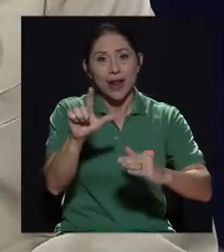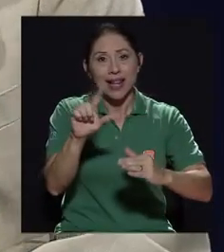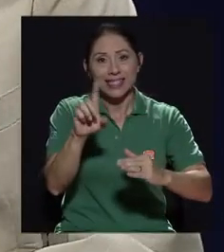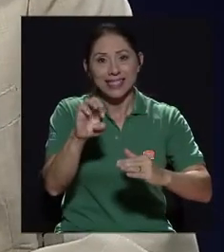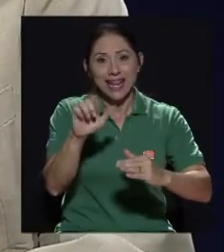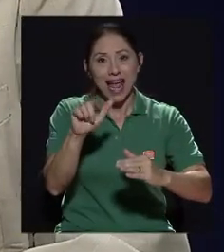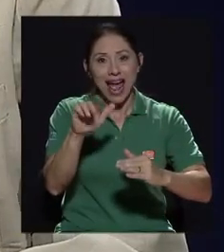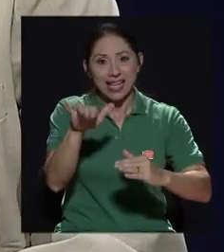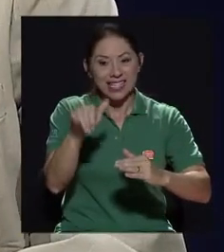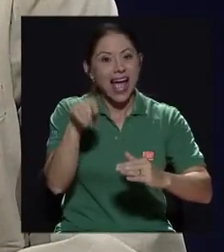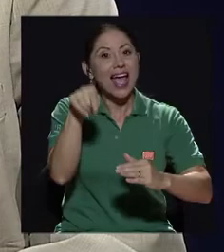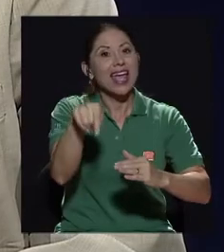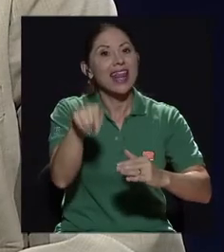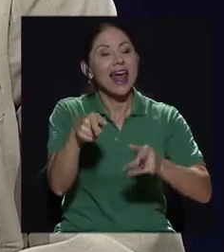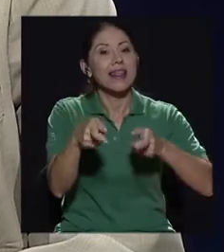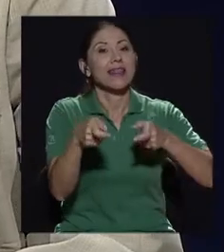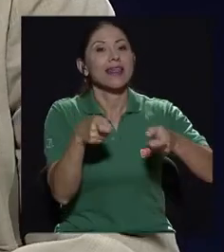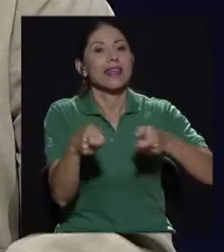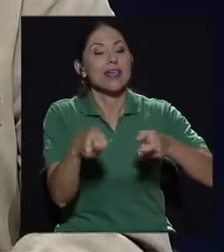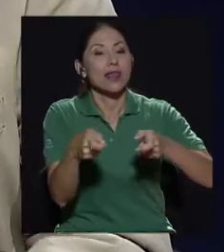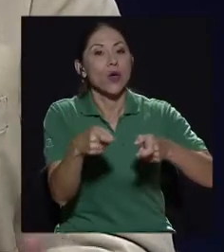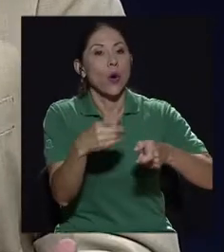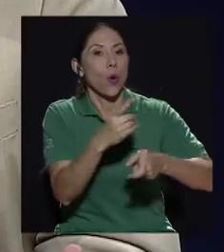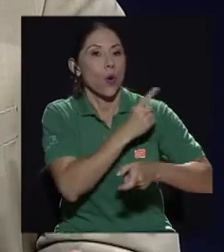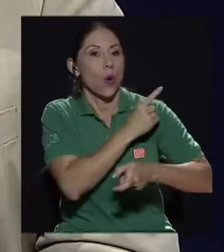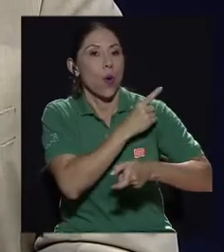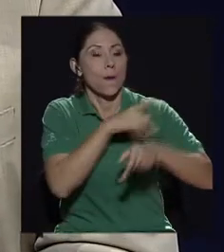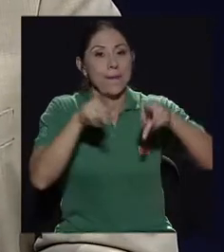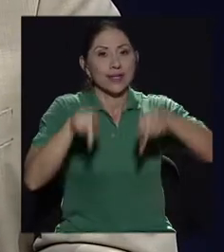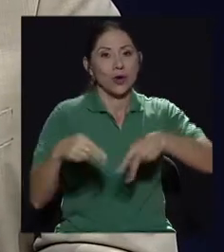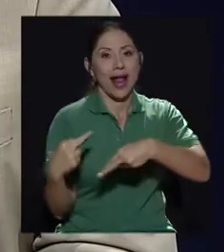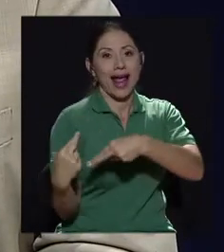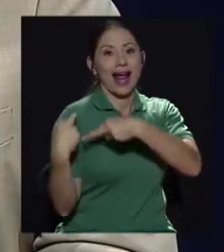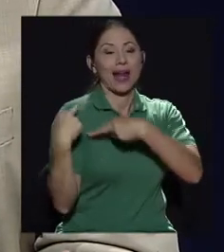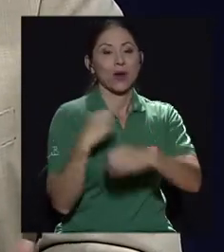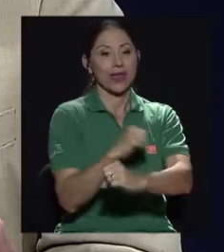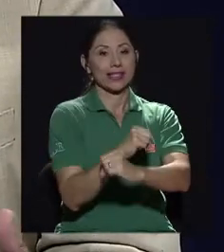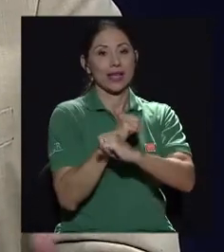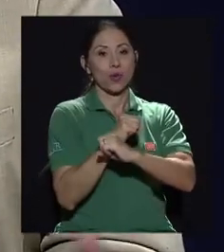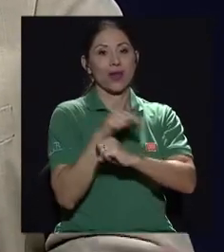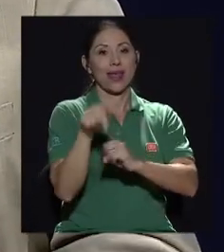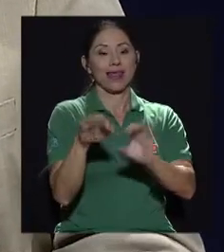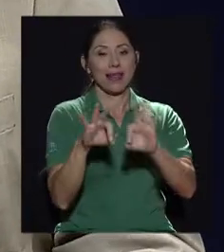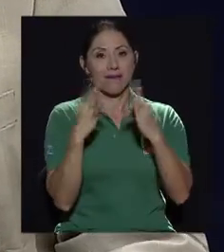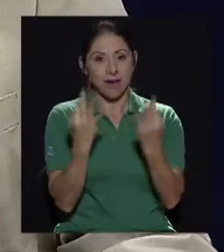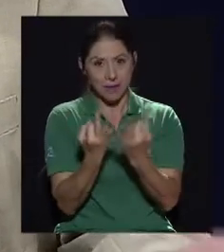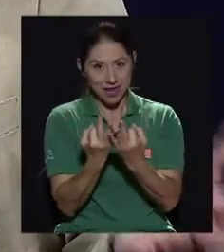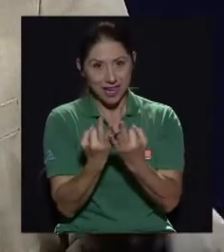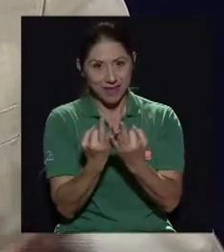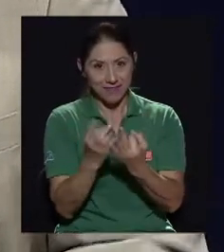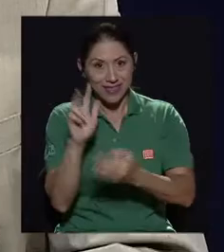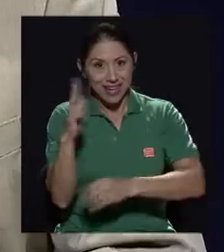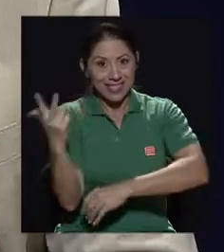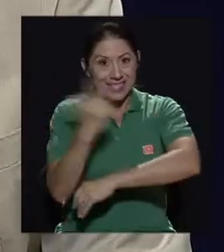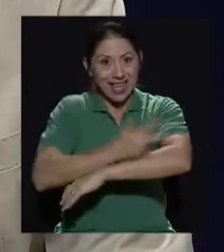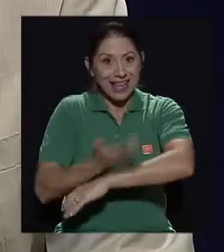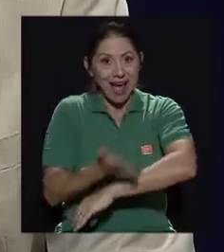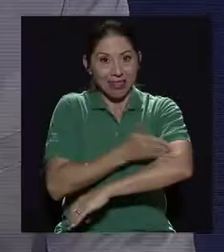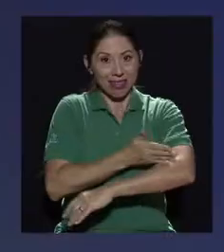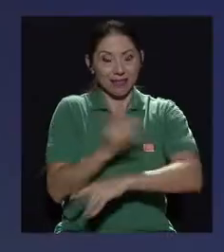este era dirigido por el que estuvo a cargo de la seguridad de la familia tres días